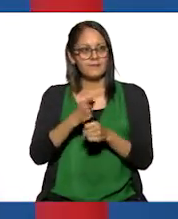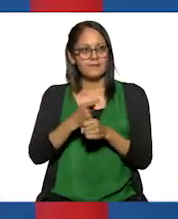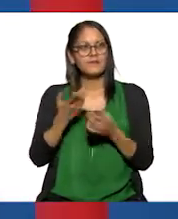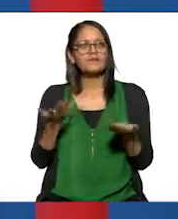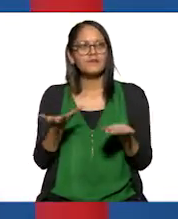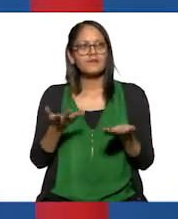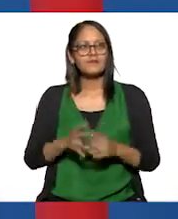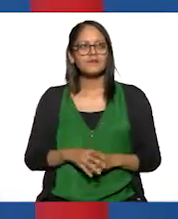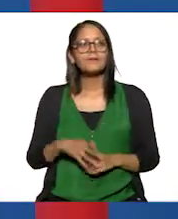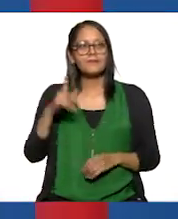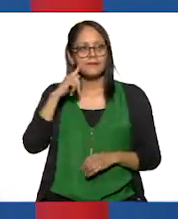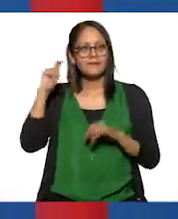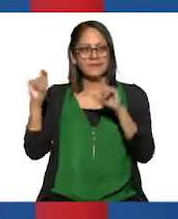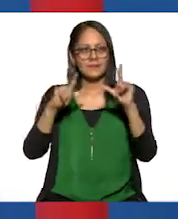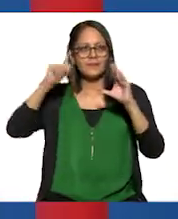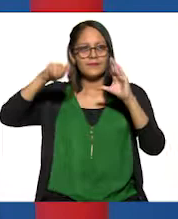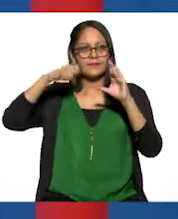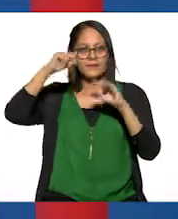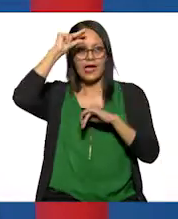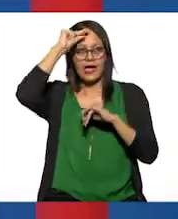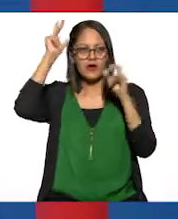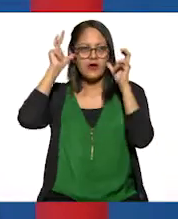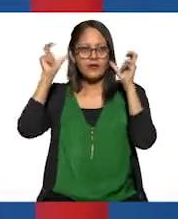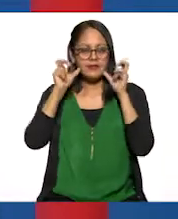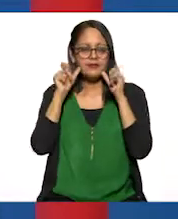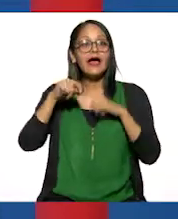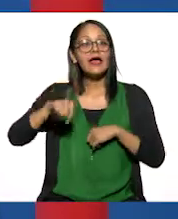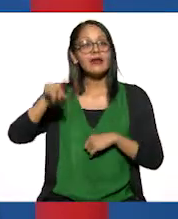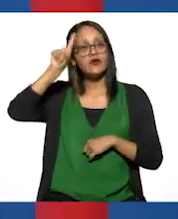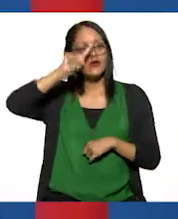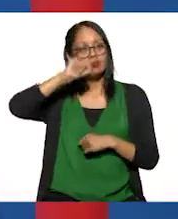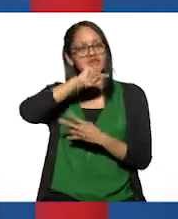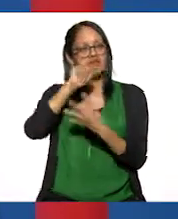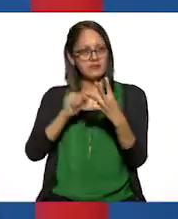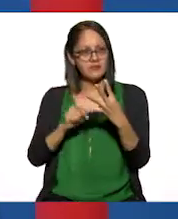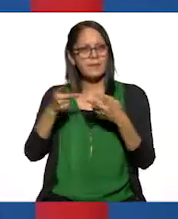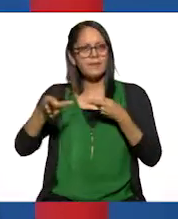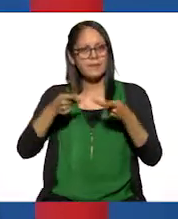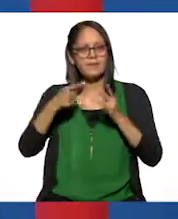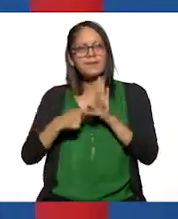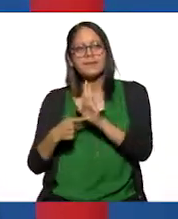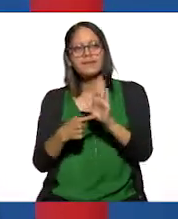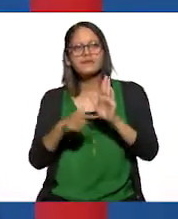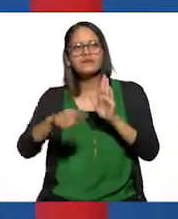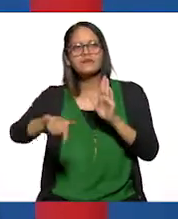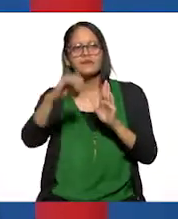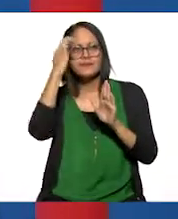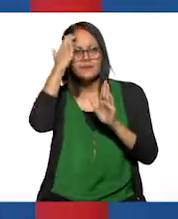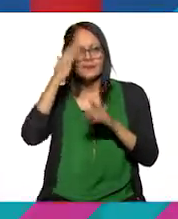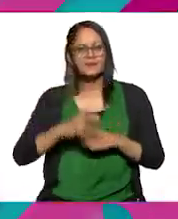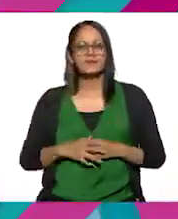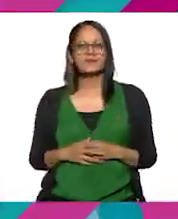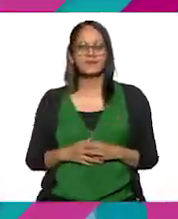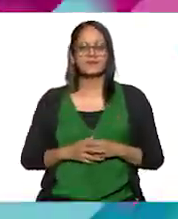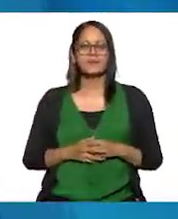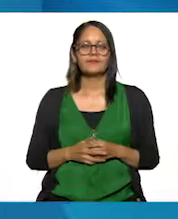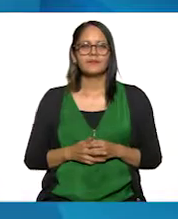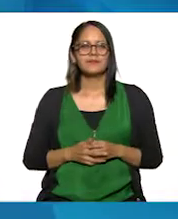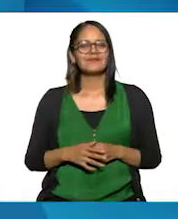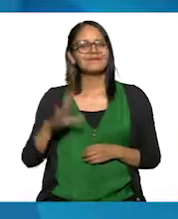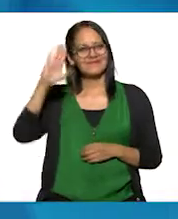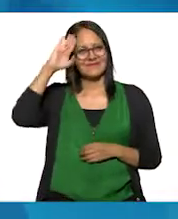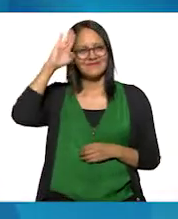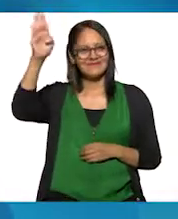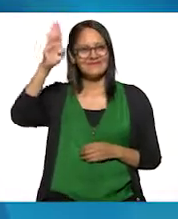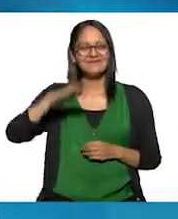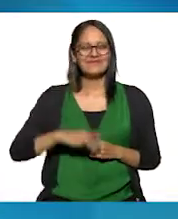clase, vamos a dar paso a Jolisto porque nos tiene preparadas algunas recomendaciones para todas y todos nosotros. Vamos a verlo.